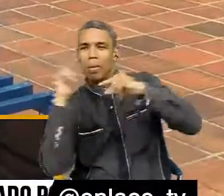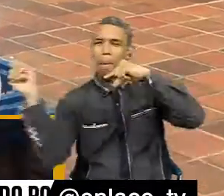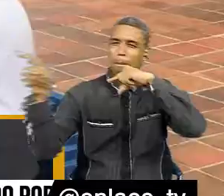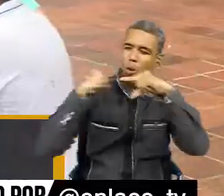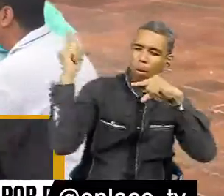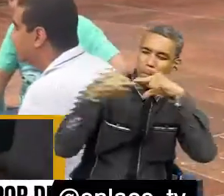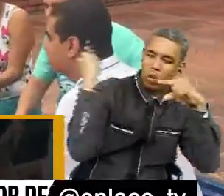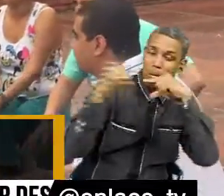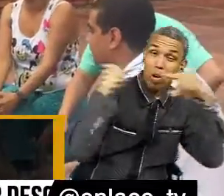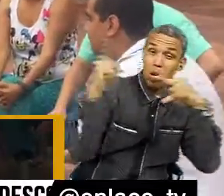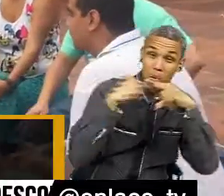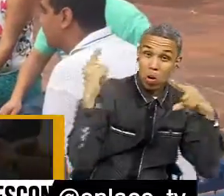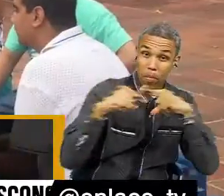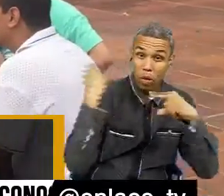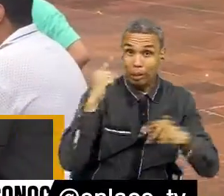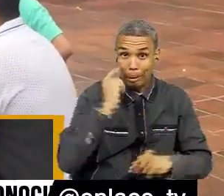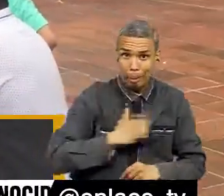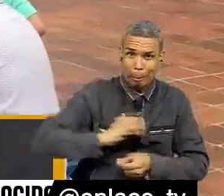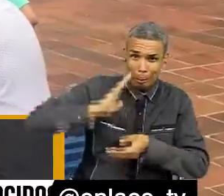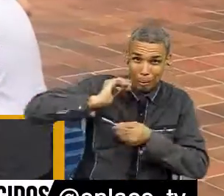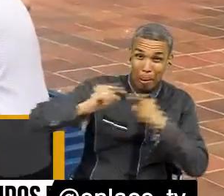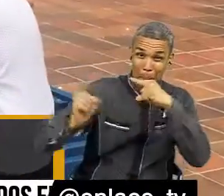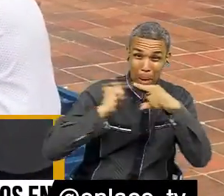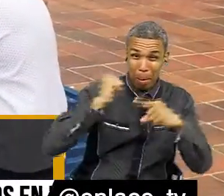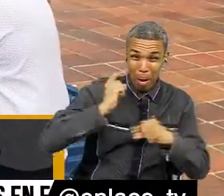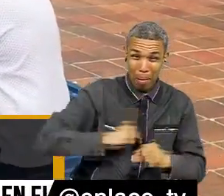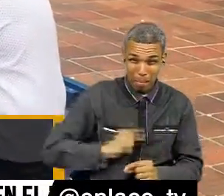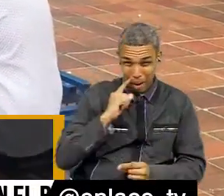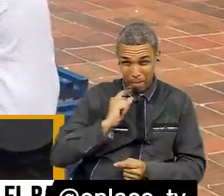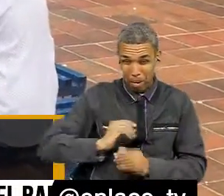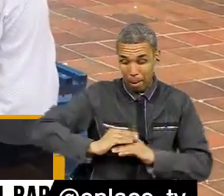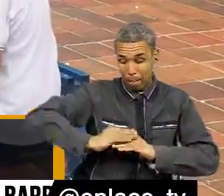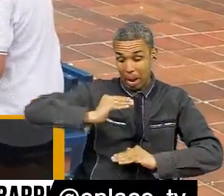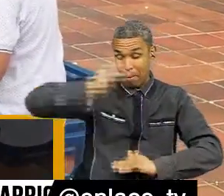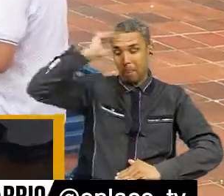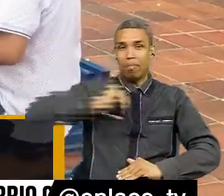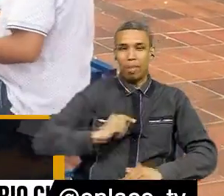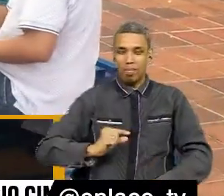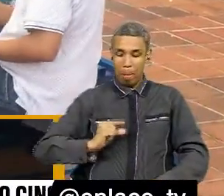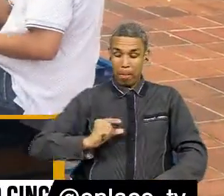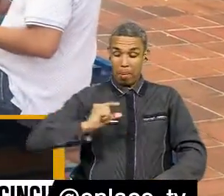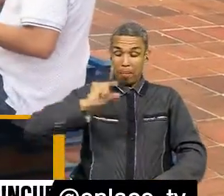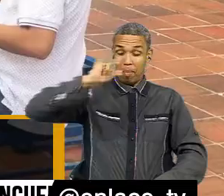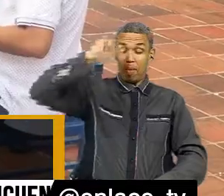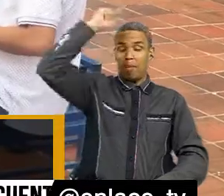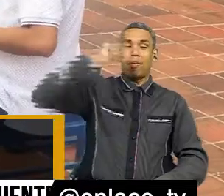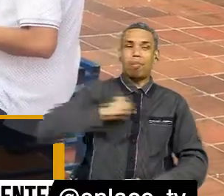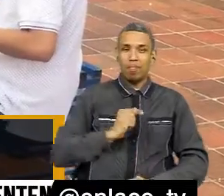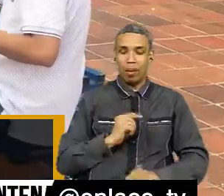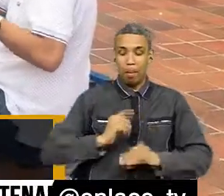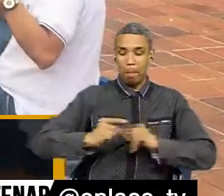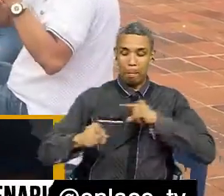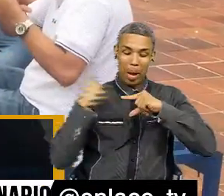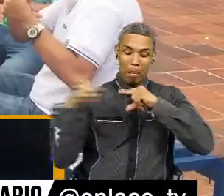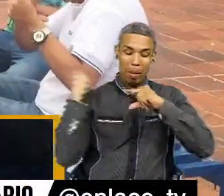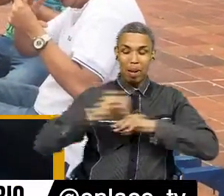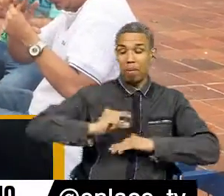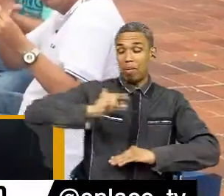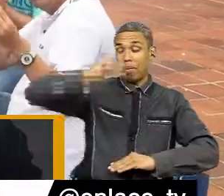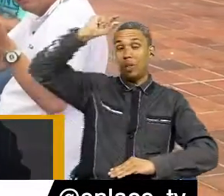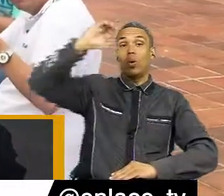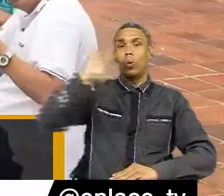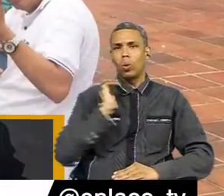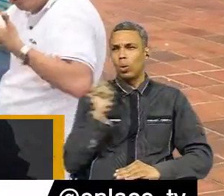mirando, porque de todas formas fue bastante, bastante, bastante riguroso por el tema de los jurados, que son de talla internacional y jurados de talla